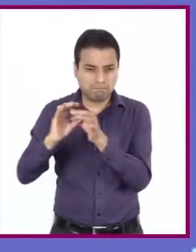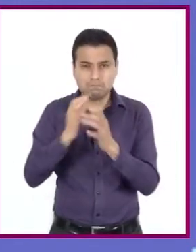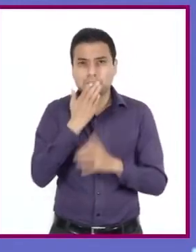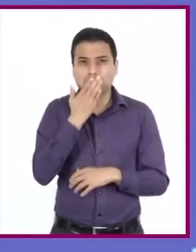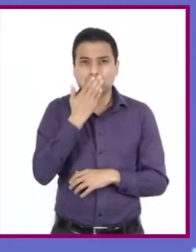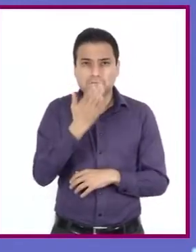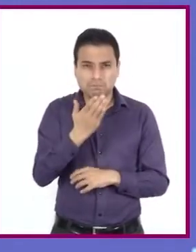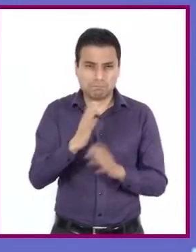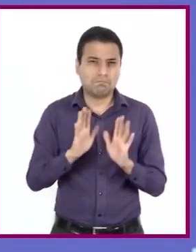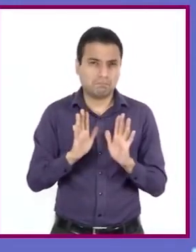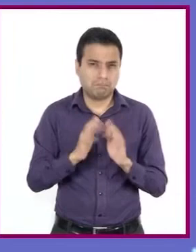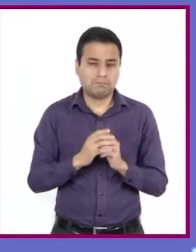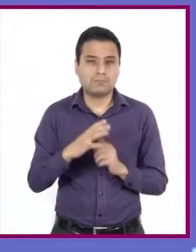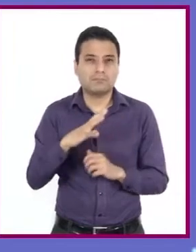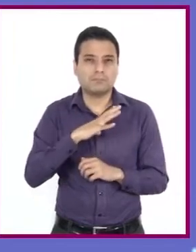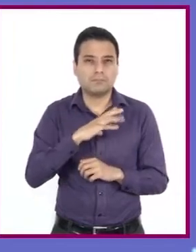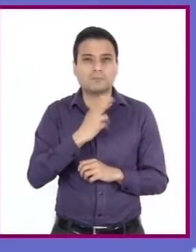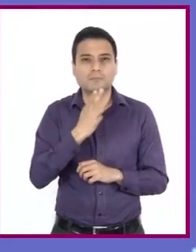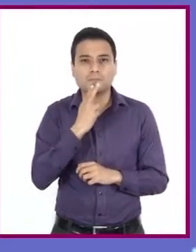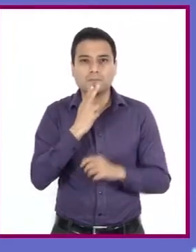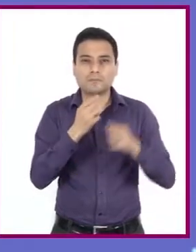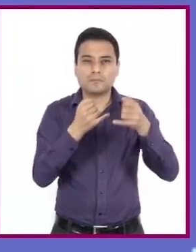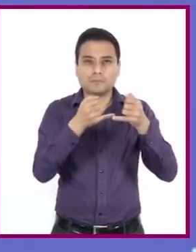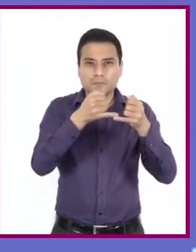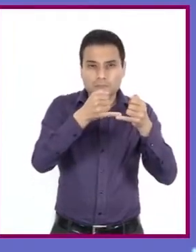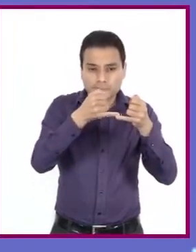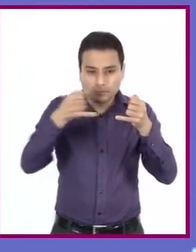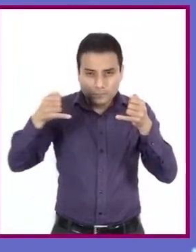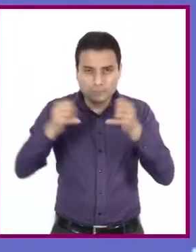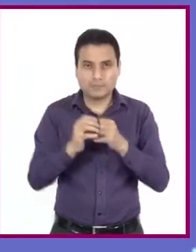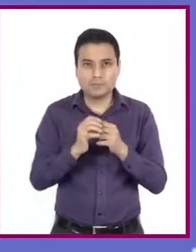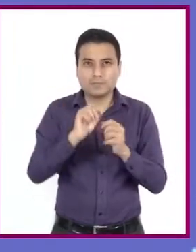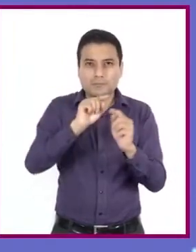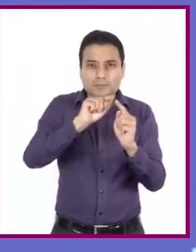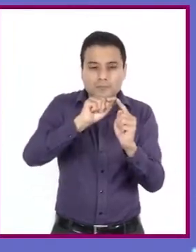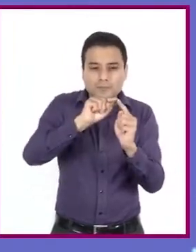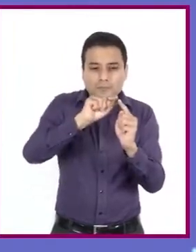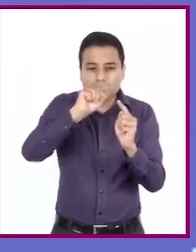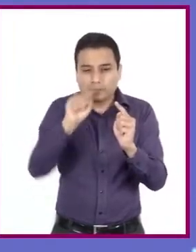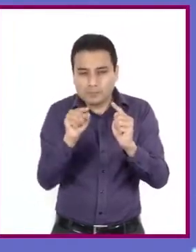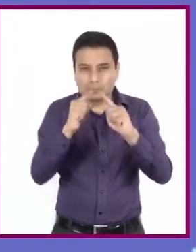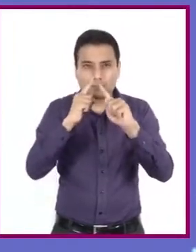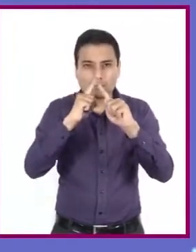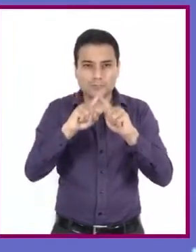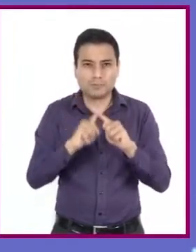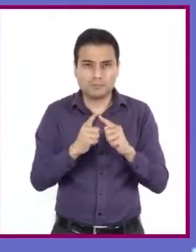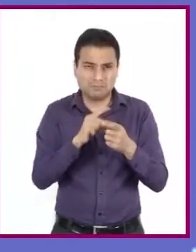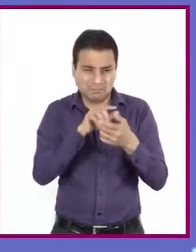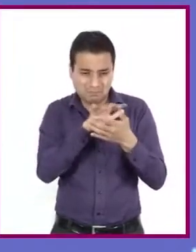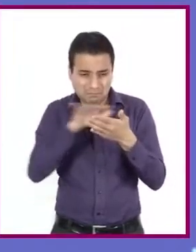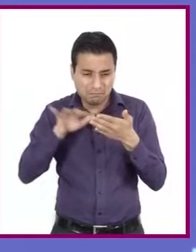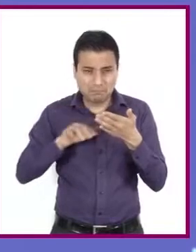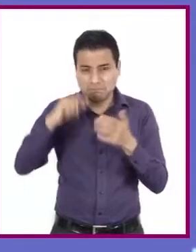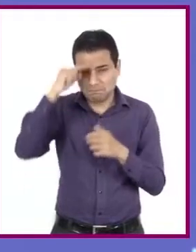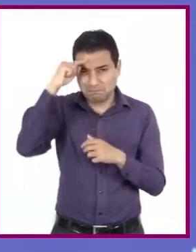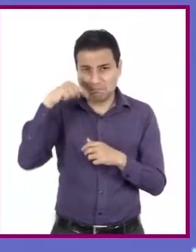entre elementos rectos y curvos. Es muy fácil leer textos escritos con esta